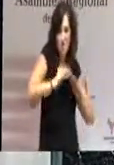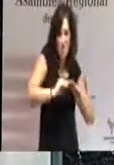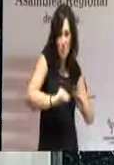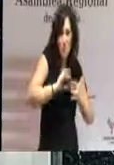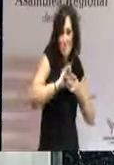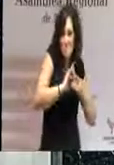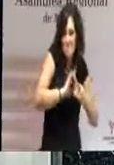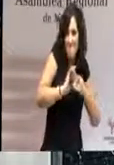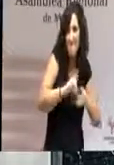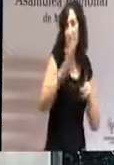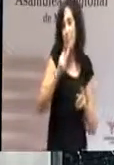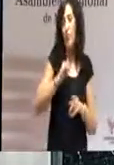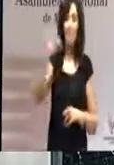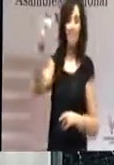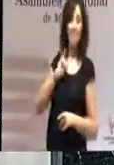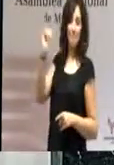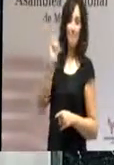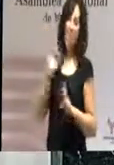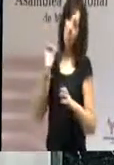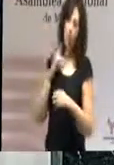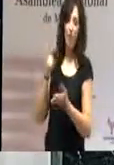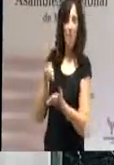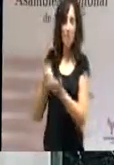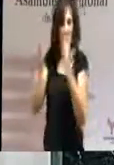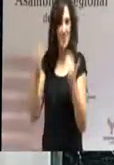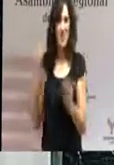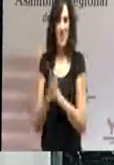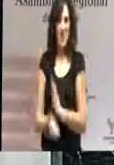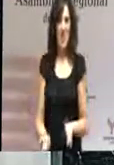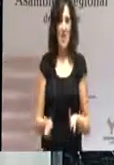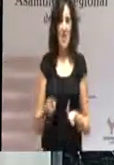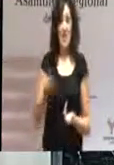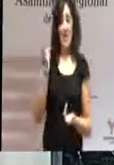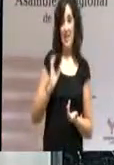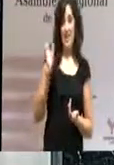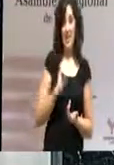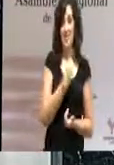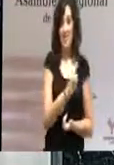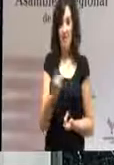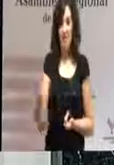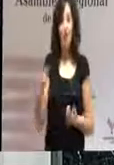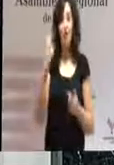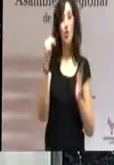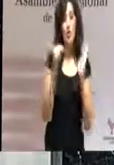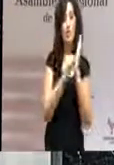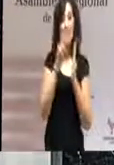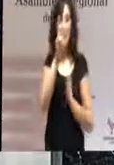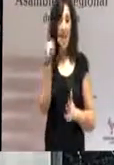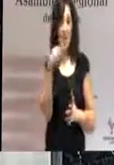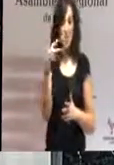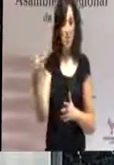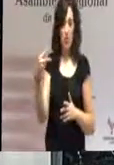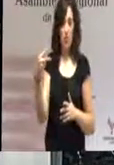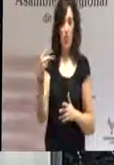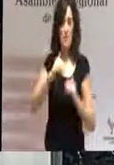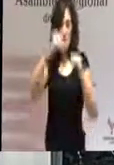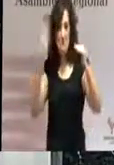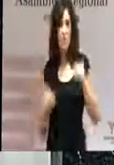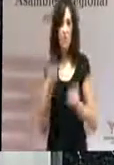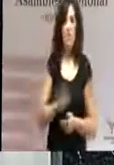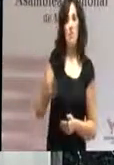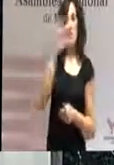contundente. En 1995, 2.000 euros por debajo de la media nacional. 20 años